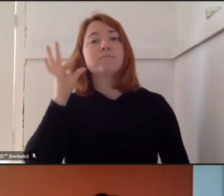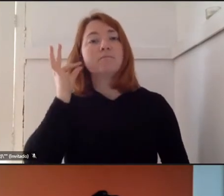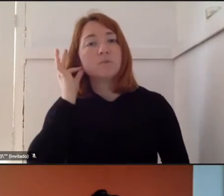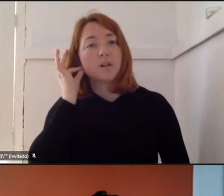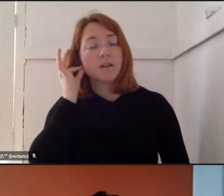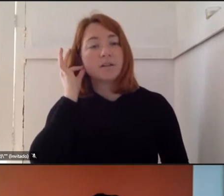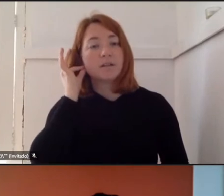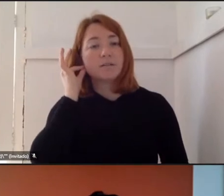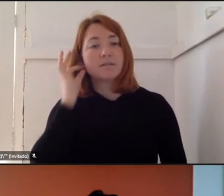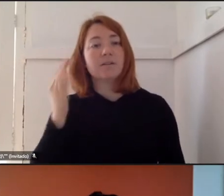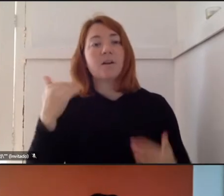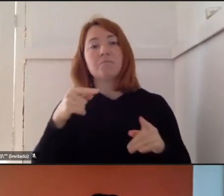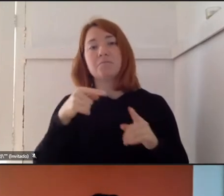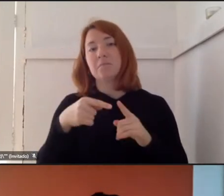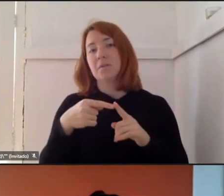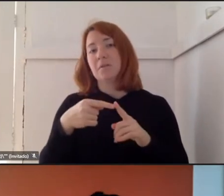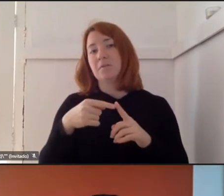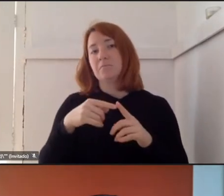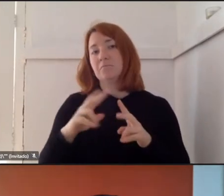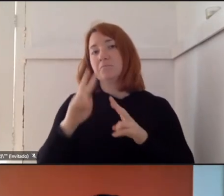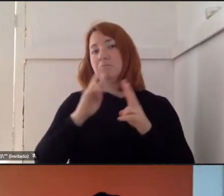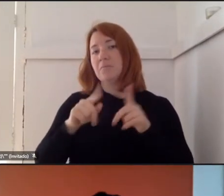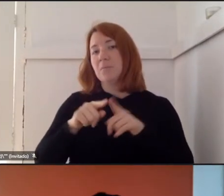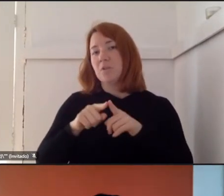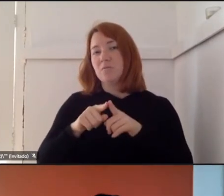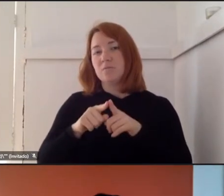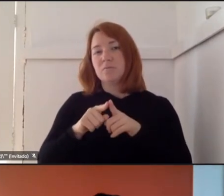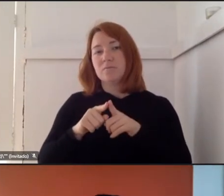aunque nos vendan como un contexto androcéntrico,